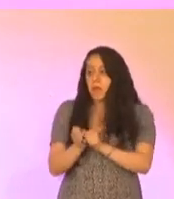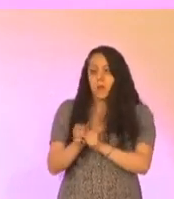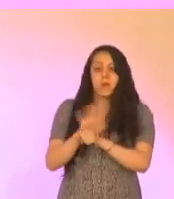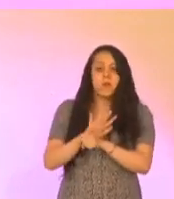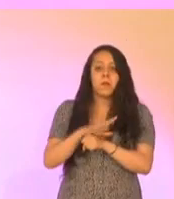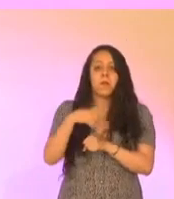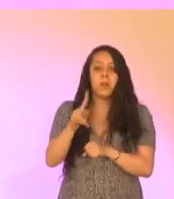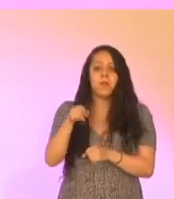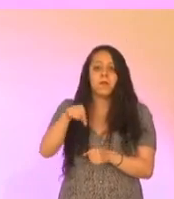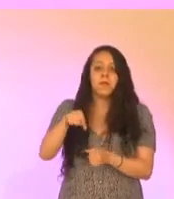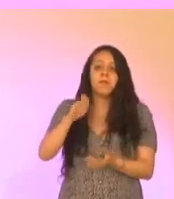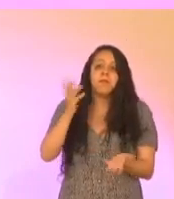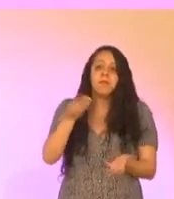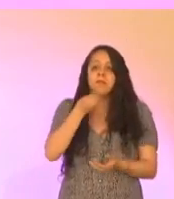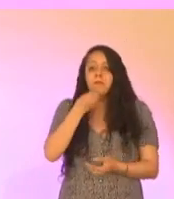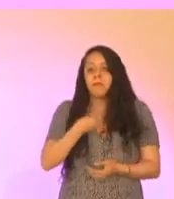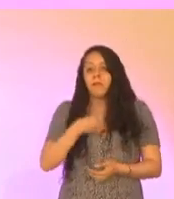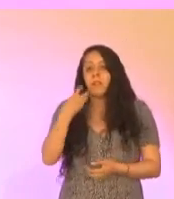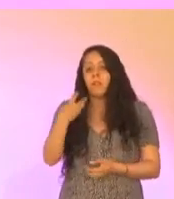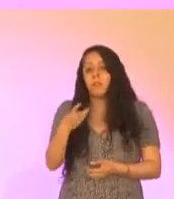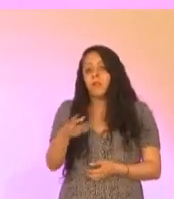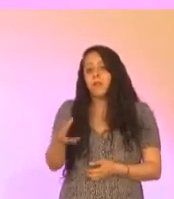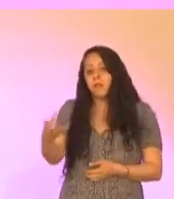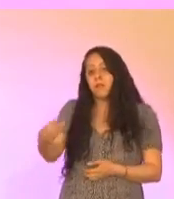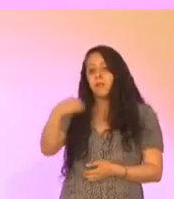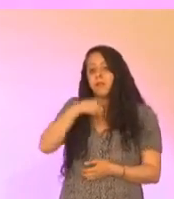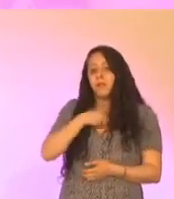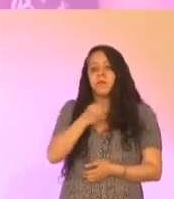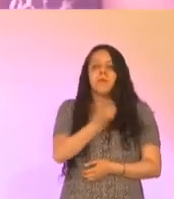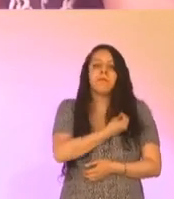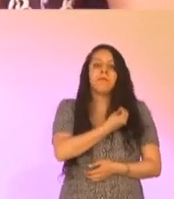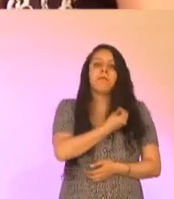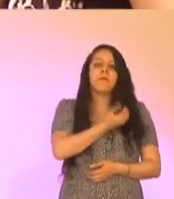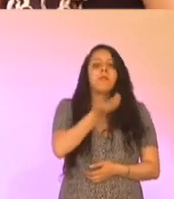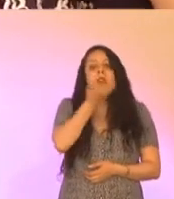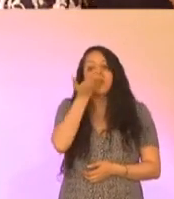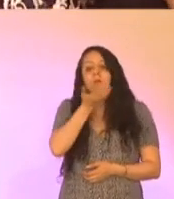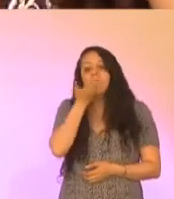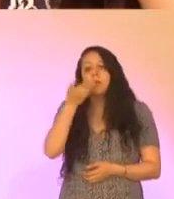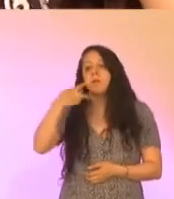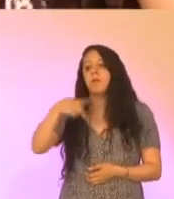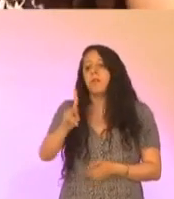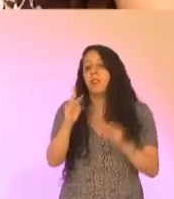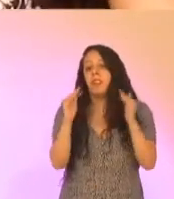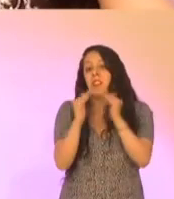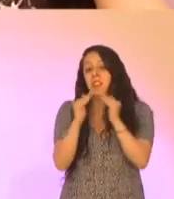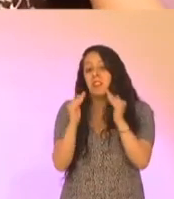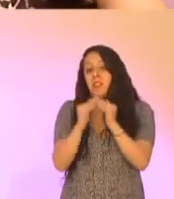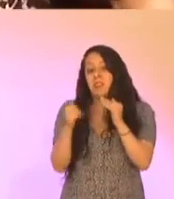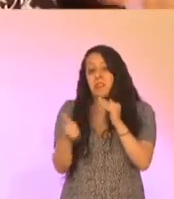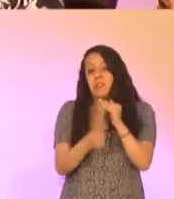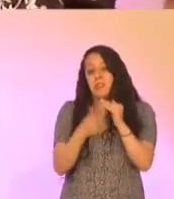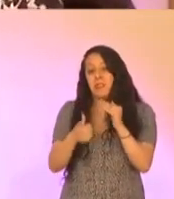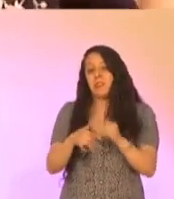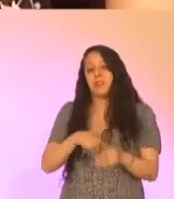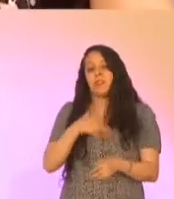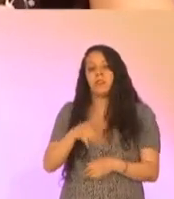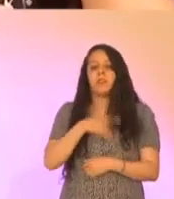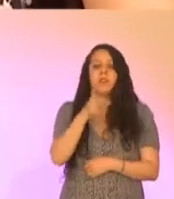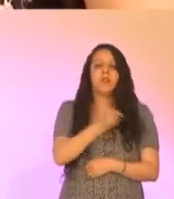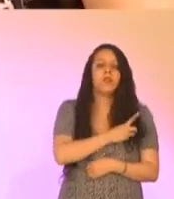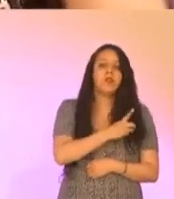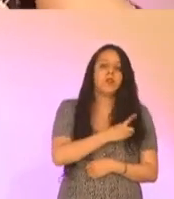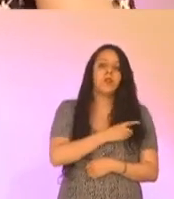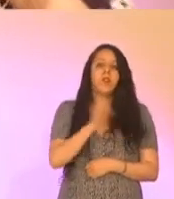más que adaptarme de eso y era tal la soledad del aislamiento y de la angustia de la incertidumbre que ya mencionabas el